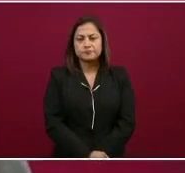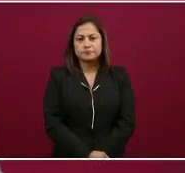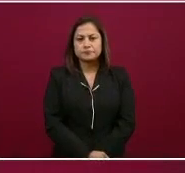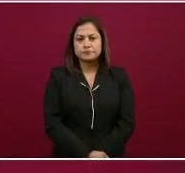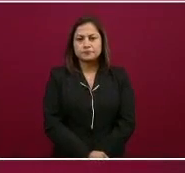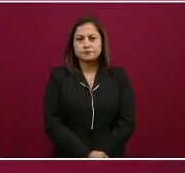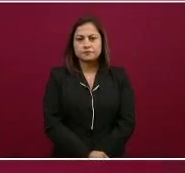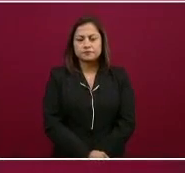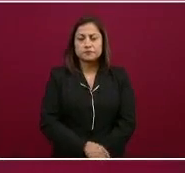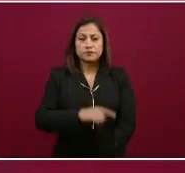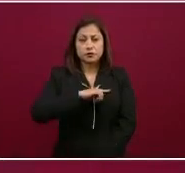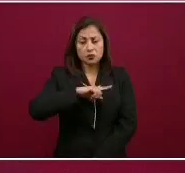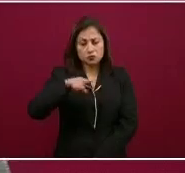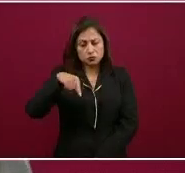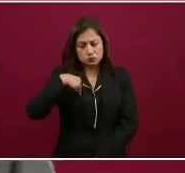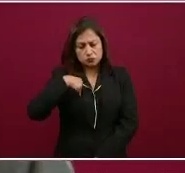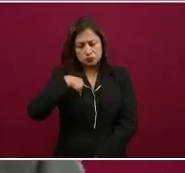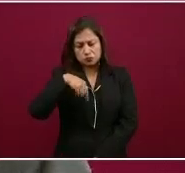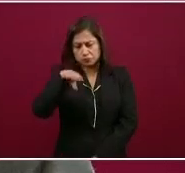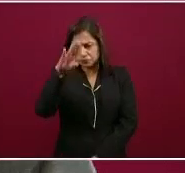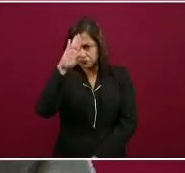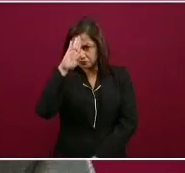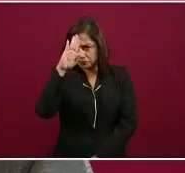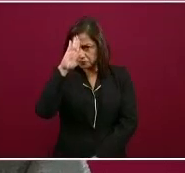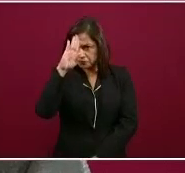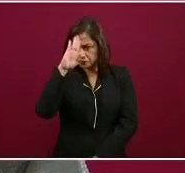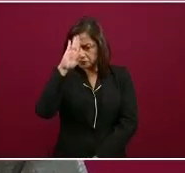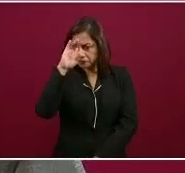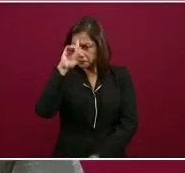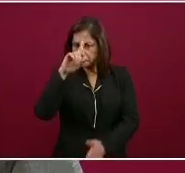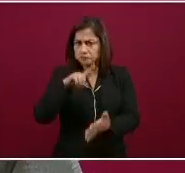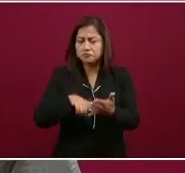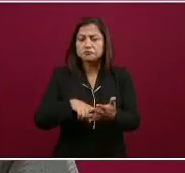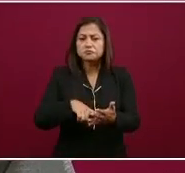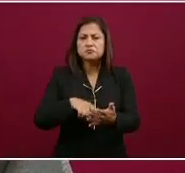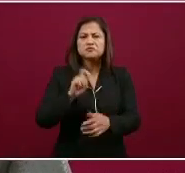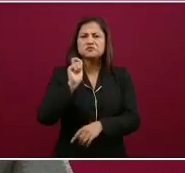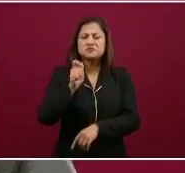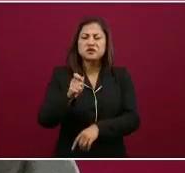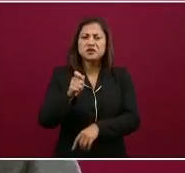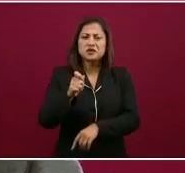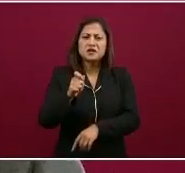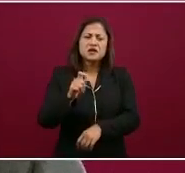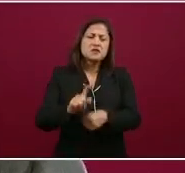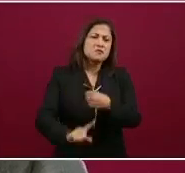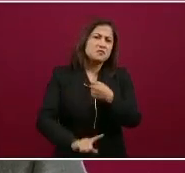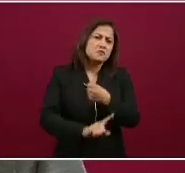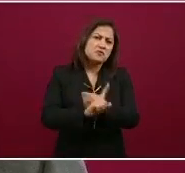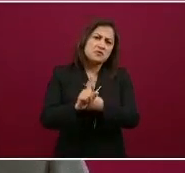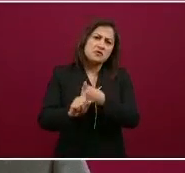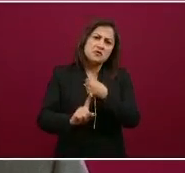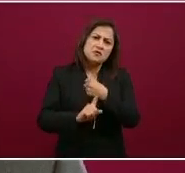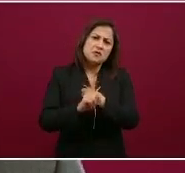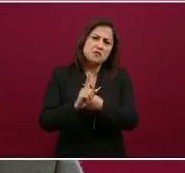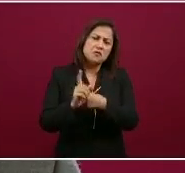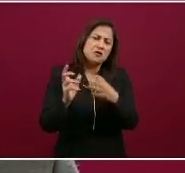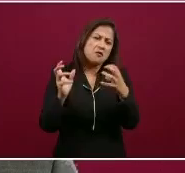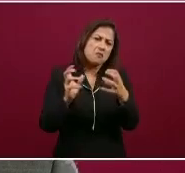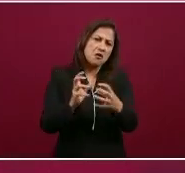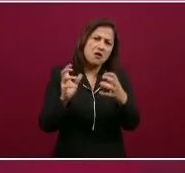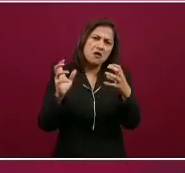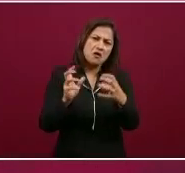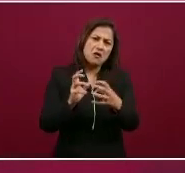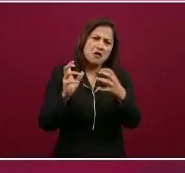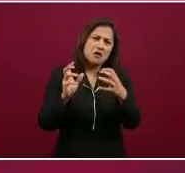pensamos que todos los conflictos en las